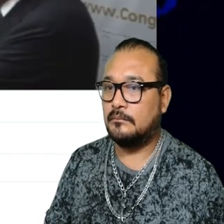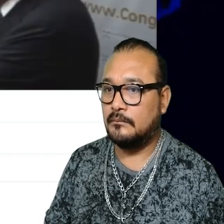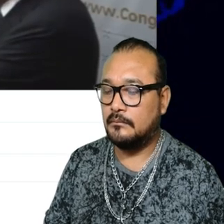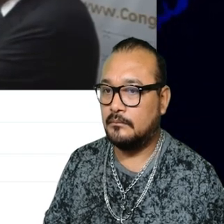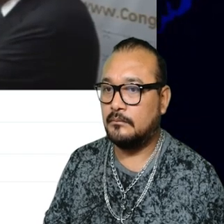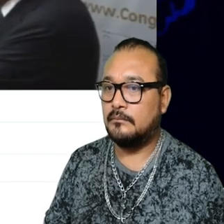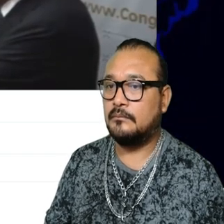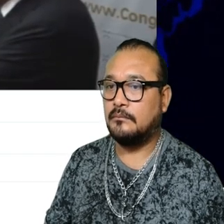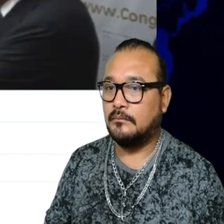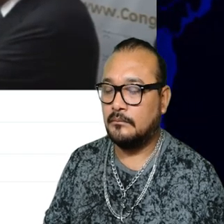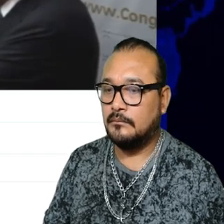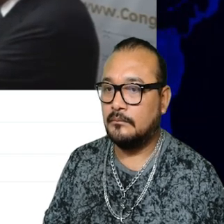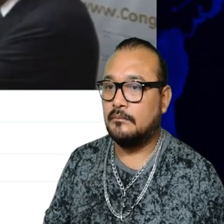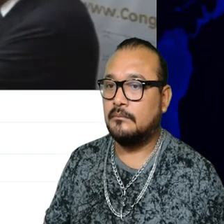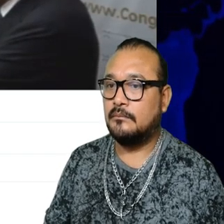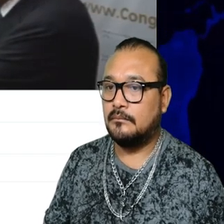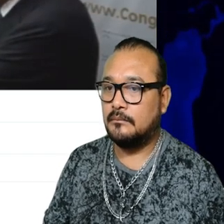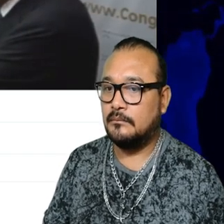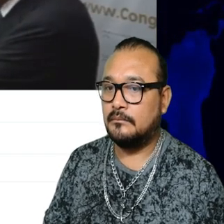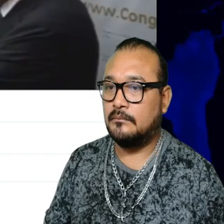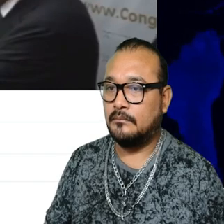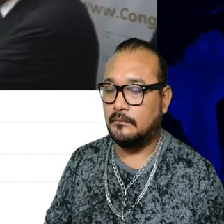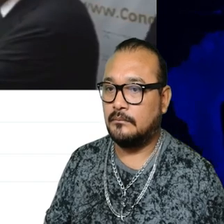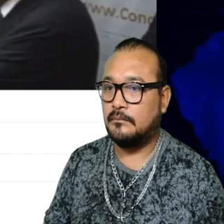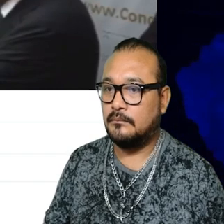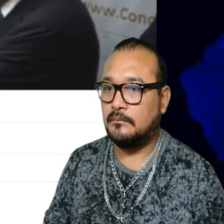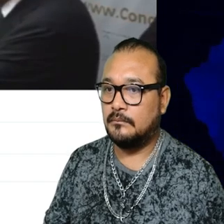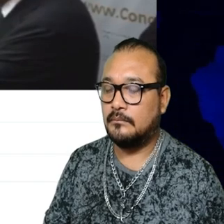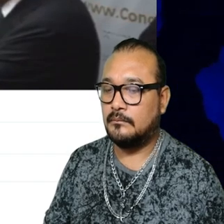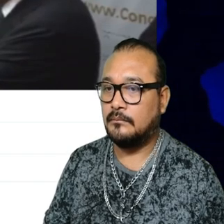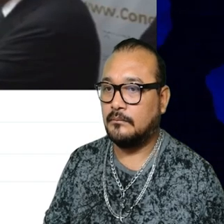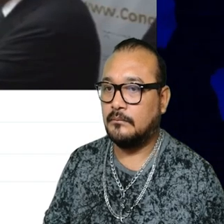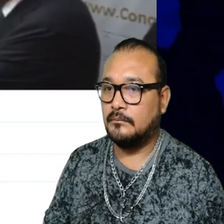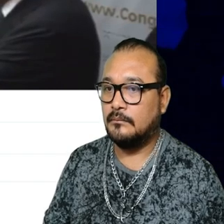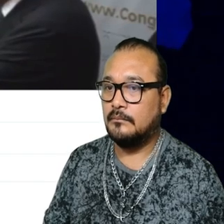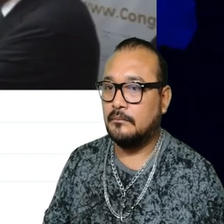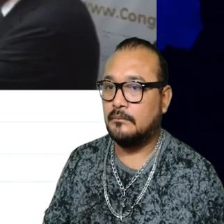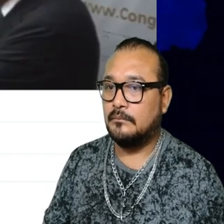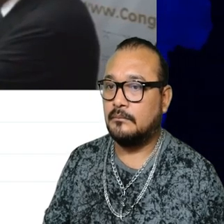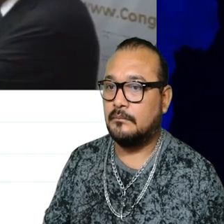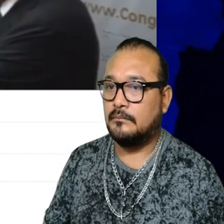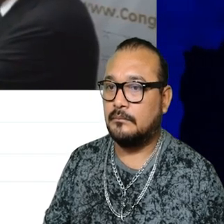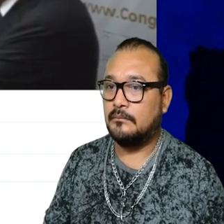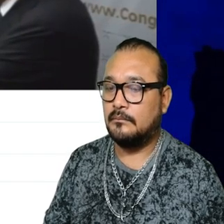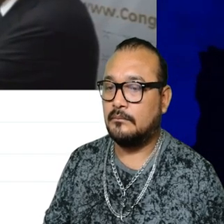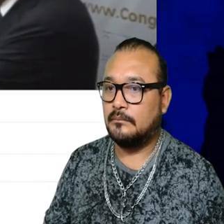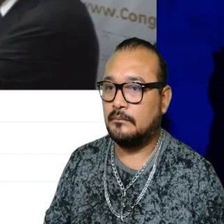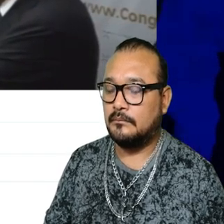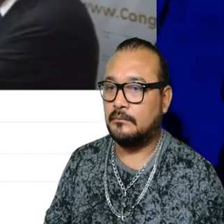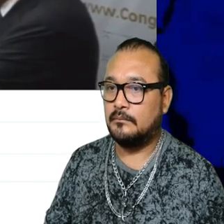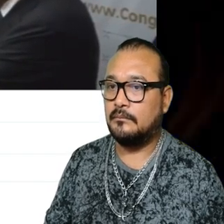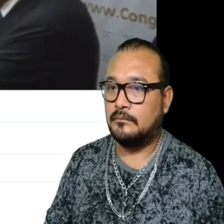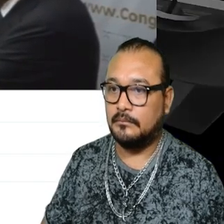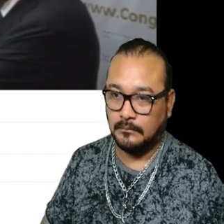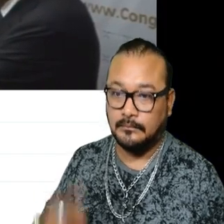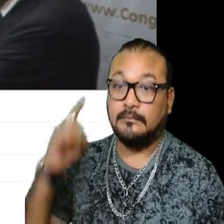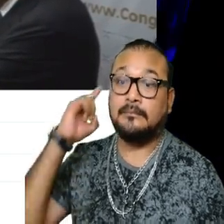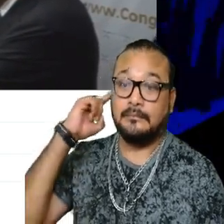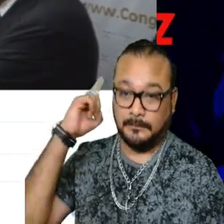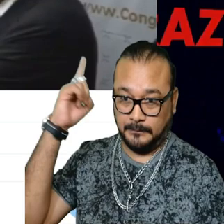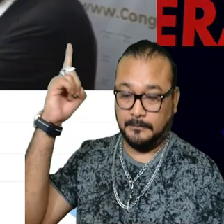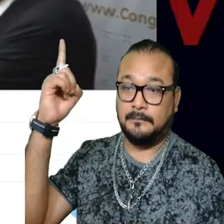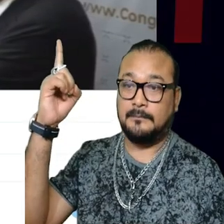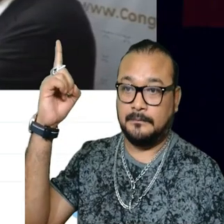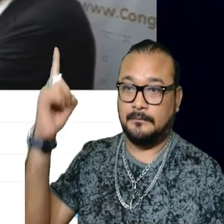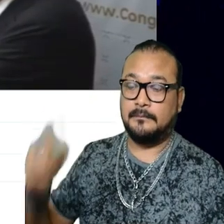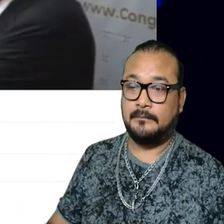una barbaridad, sino lo repito, es un crimen de lesa humanidad. Hay una investigación, pues sí, sí, ahí